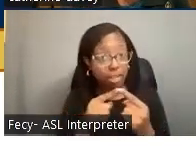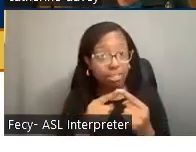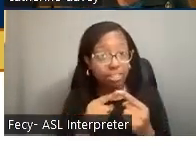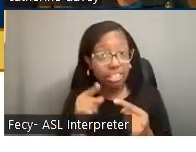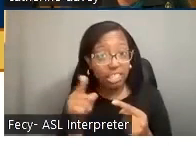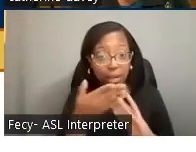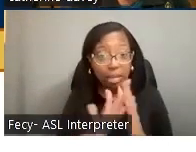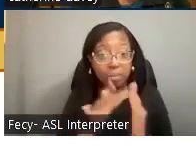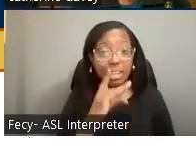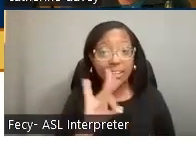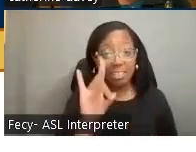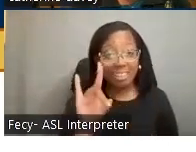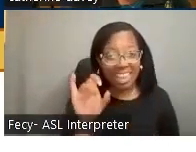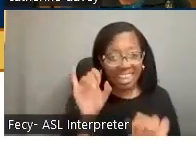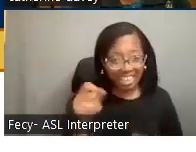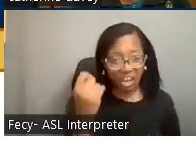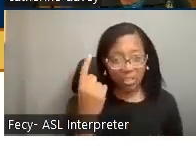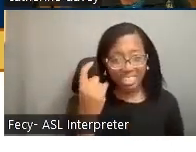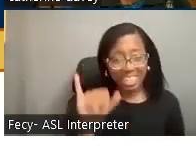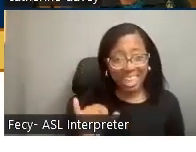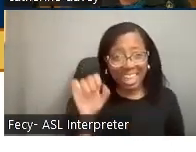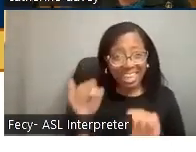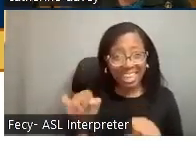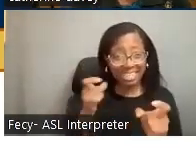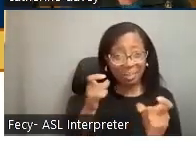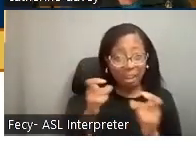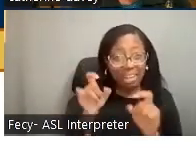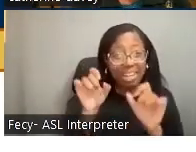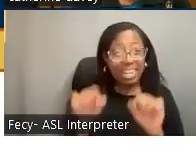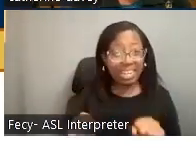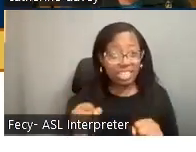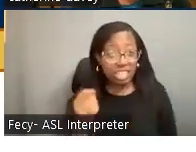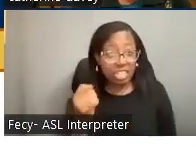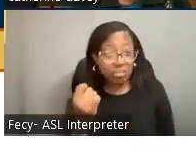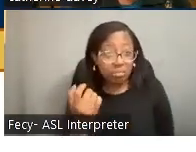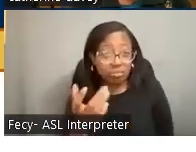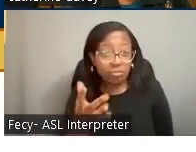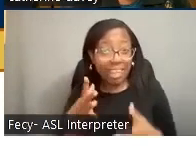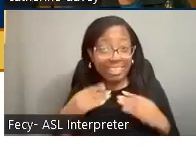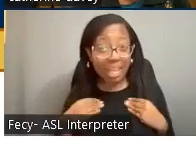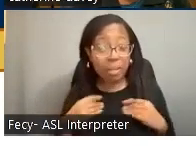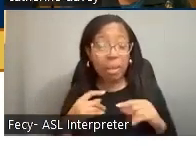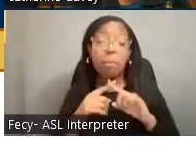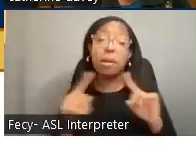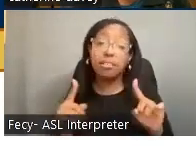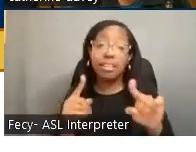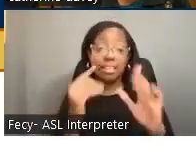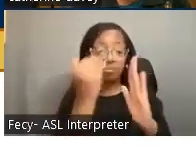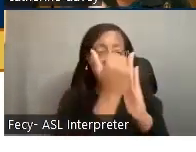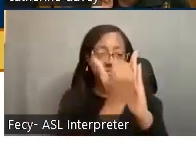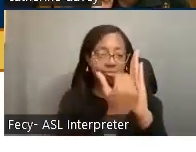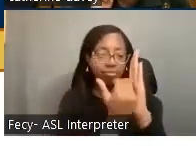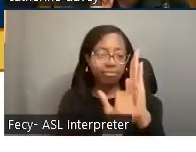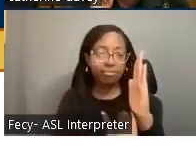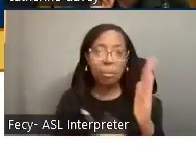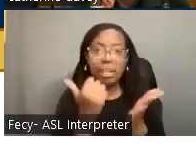años, pero cuando tenga 18 años va a poder entender eso. Eso es algo que ya va a poder gestionar, no lo sé, pero esta es una forma